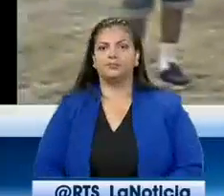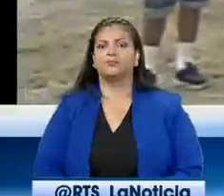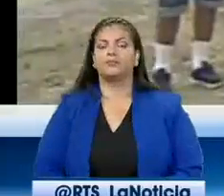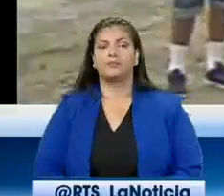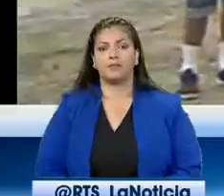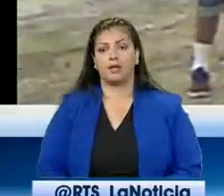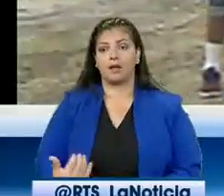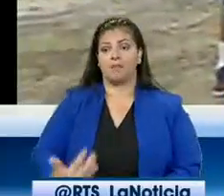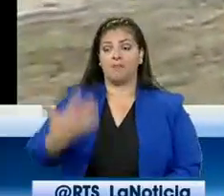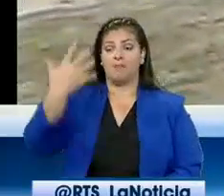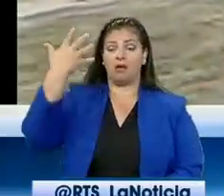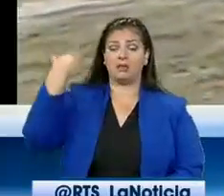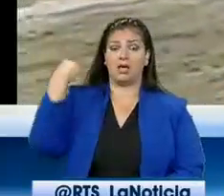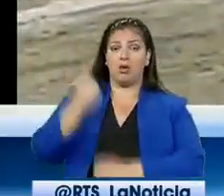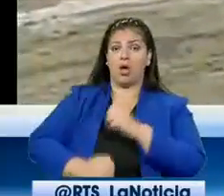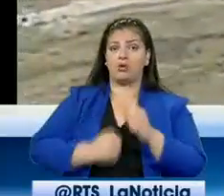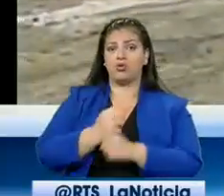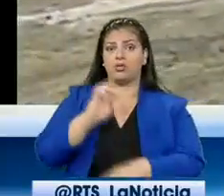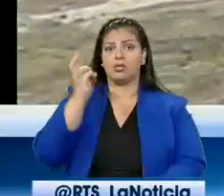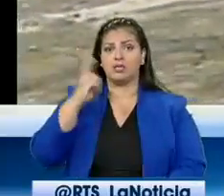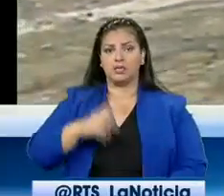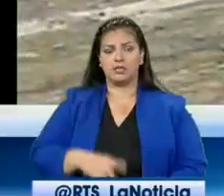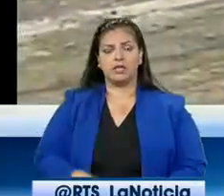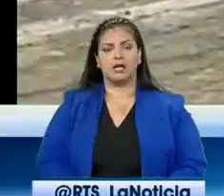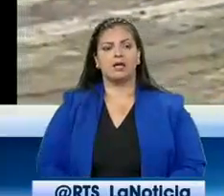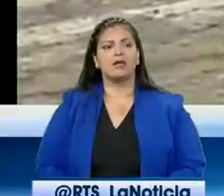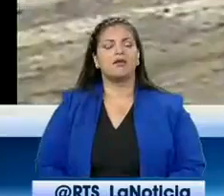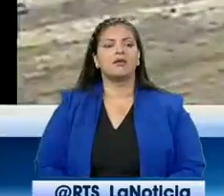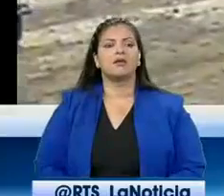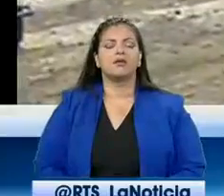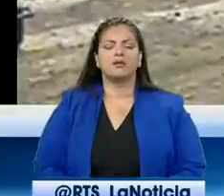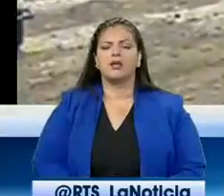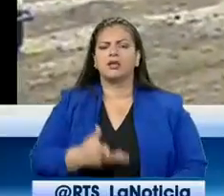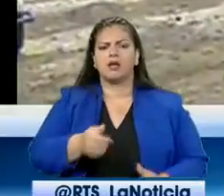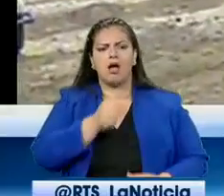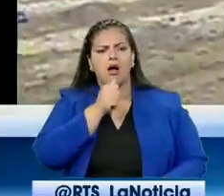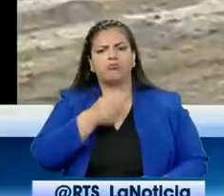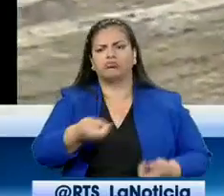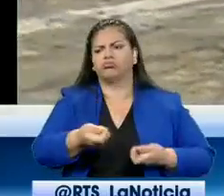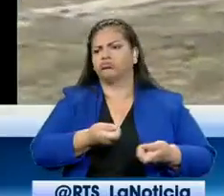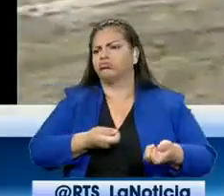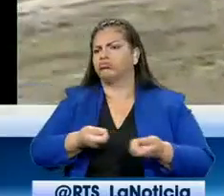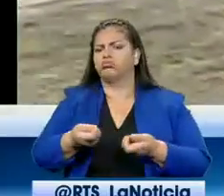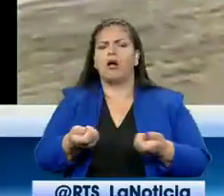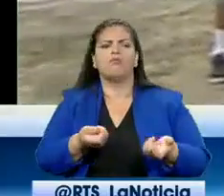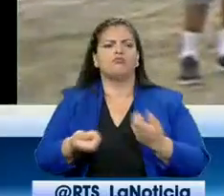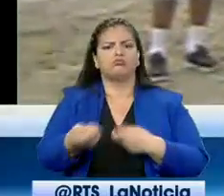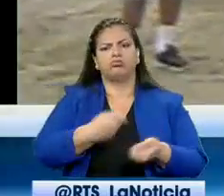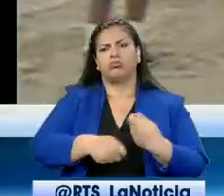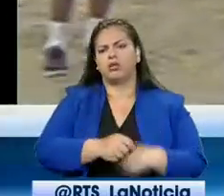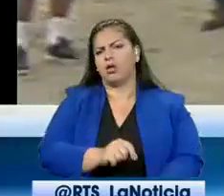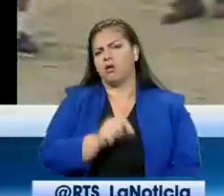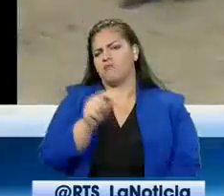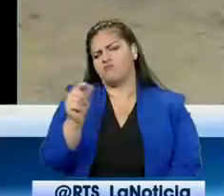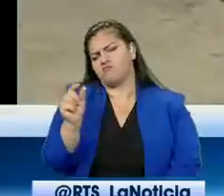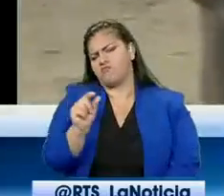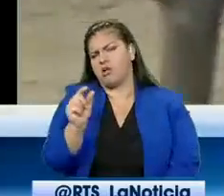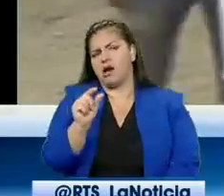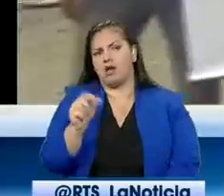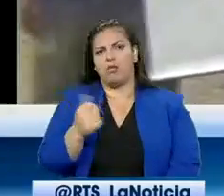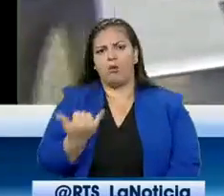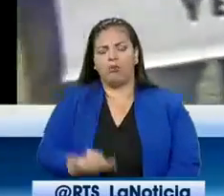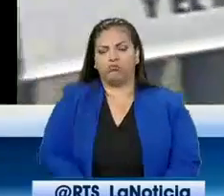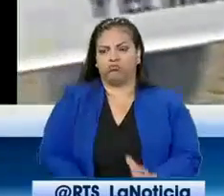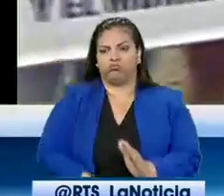es así señor periodista el 16 de junio nos convocaron a una reunión donde nos comunicaron la determinación que habían realizado ellos